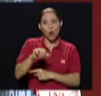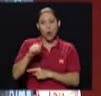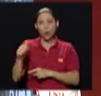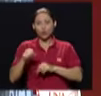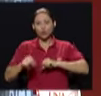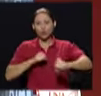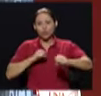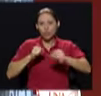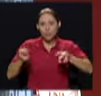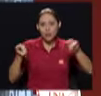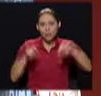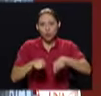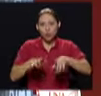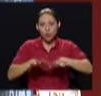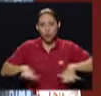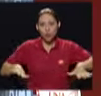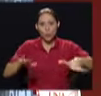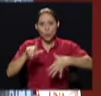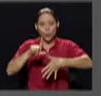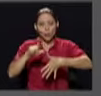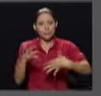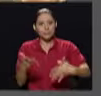sismos que han sucedido en nuestra área?